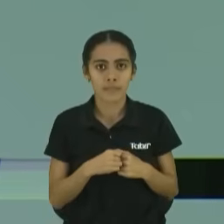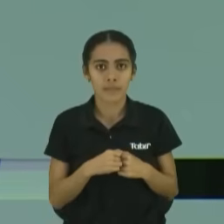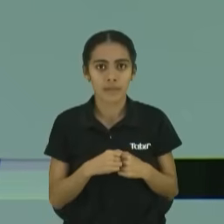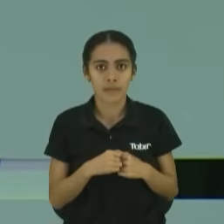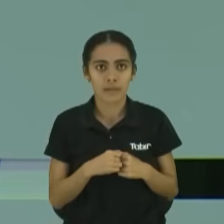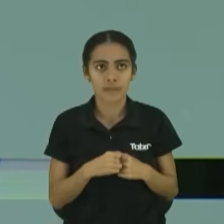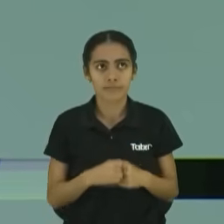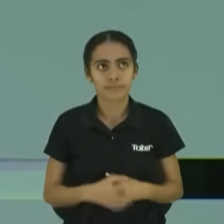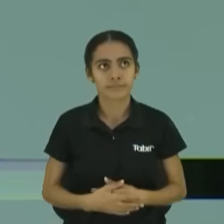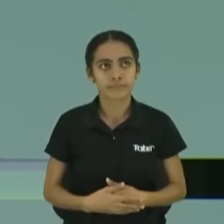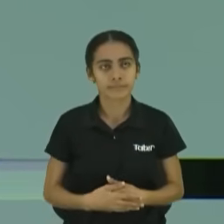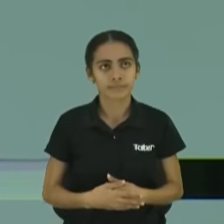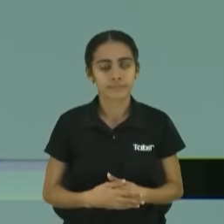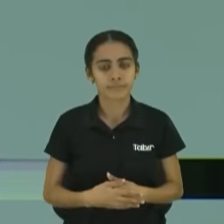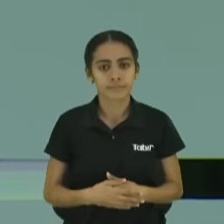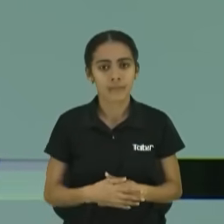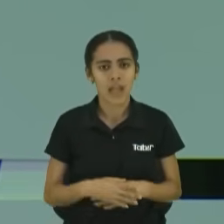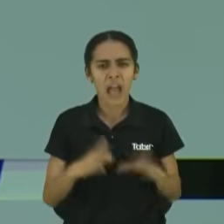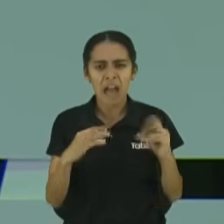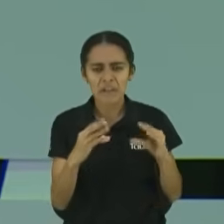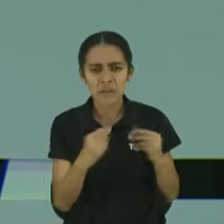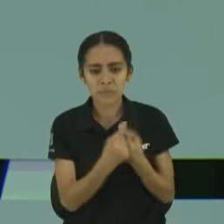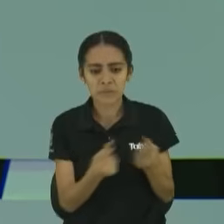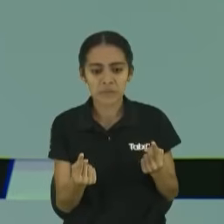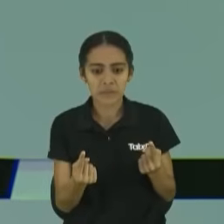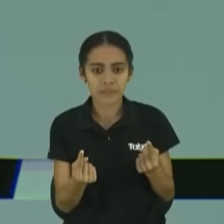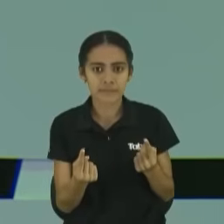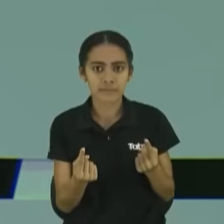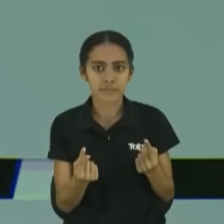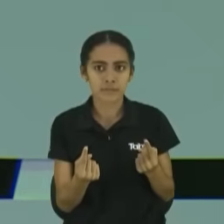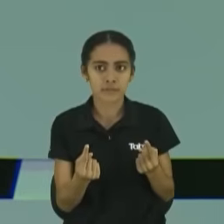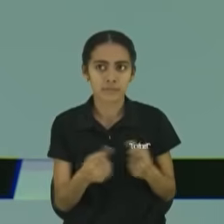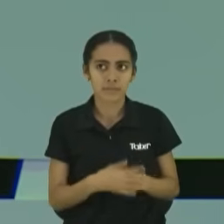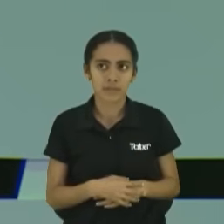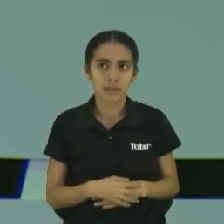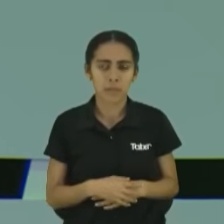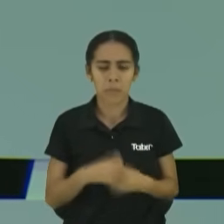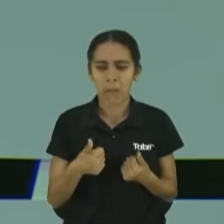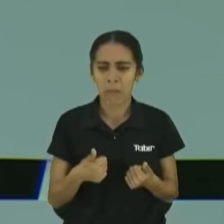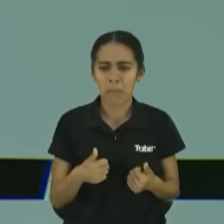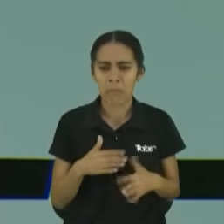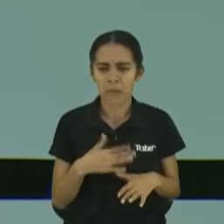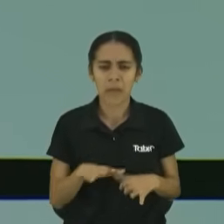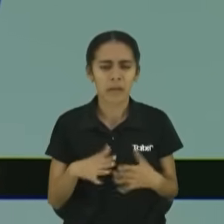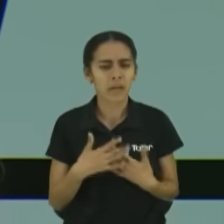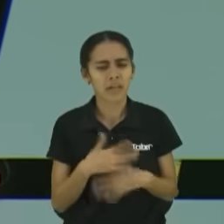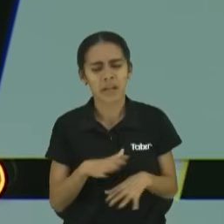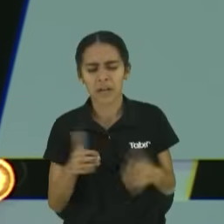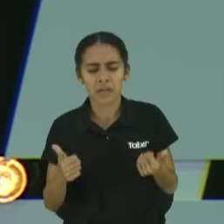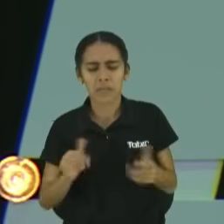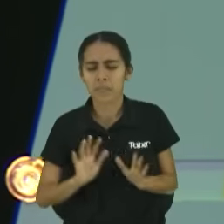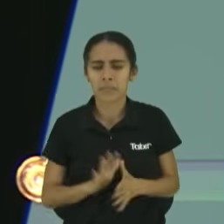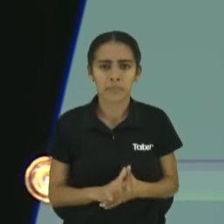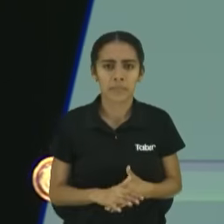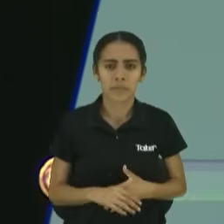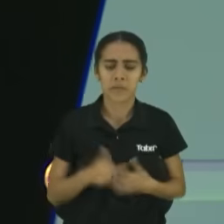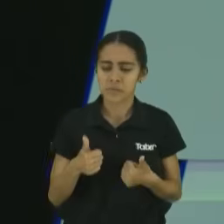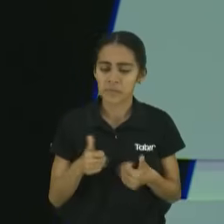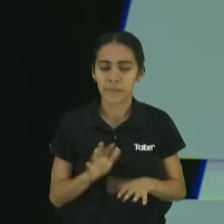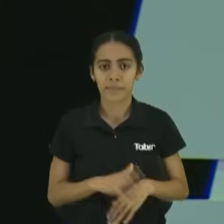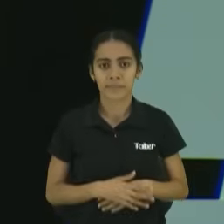suelo. A mí me gustaría. Yo le preguntaría, mira, vení, ¿cómo te fue? No, el reposo del Señor, qué bueno, te felicito. ¿Dejaste de chupar?